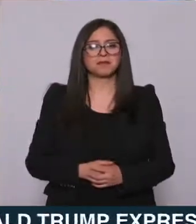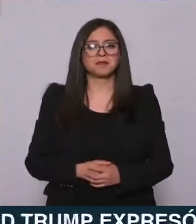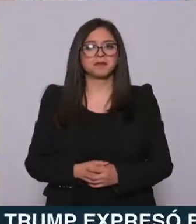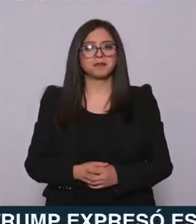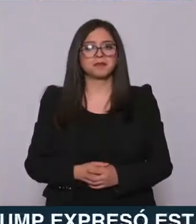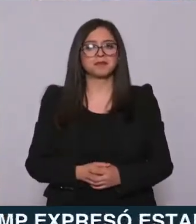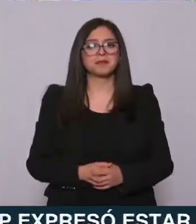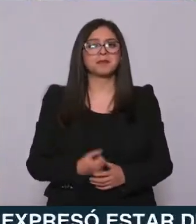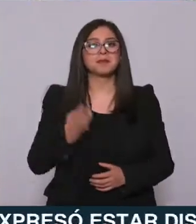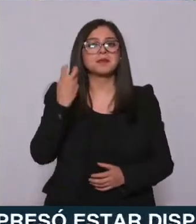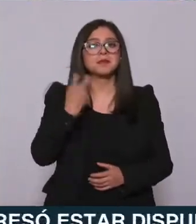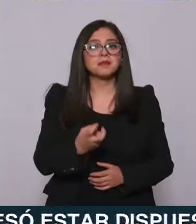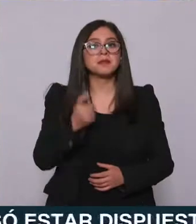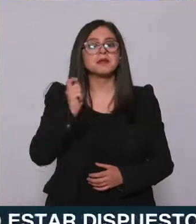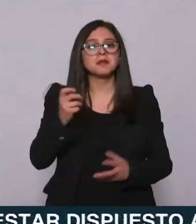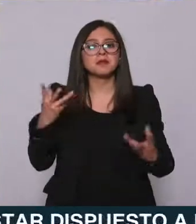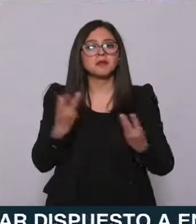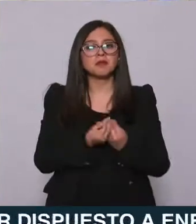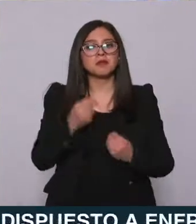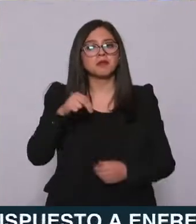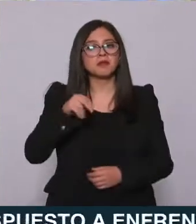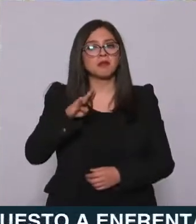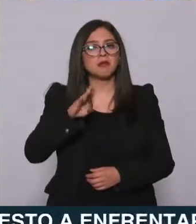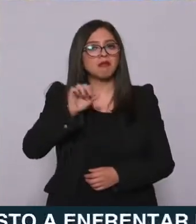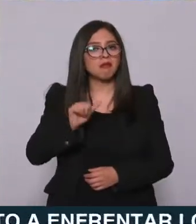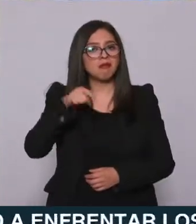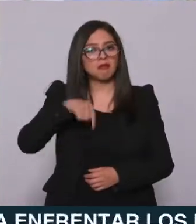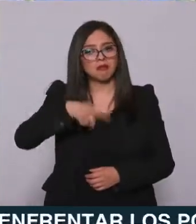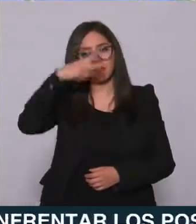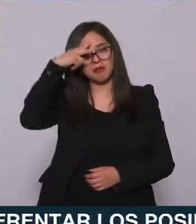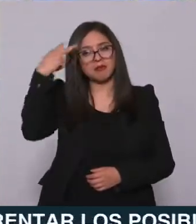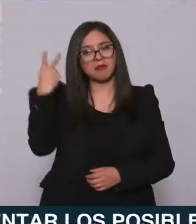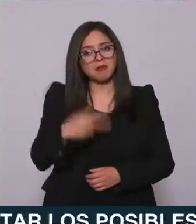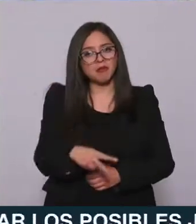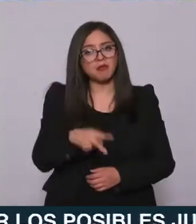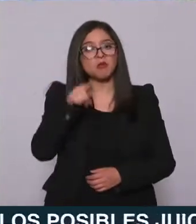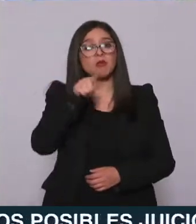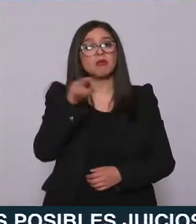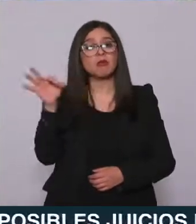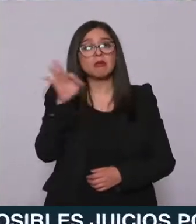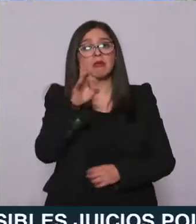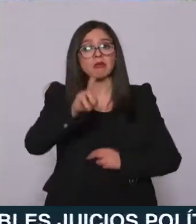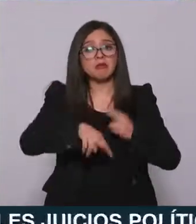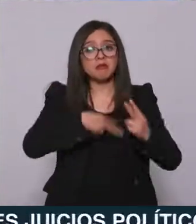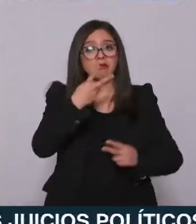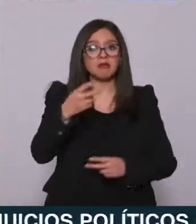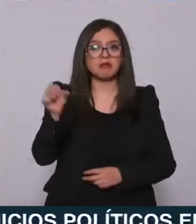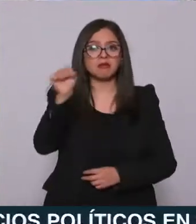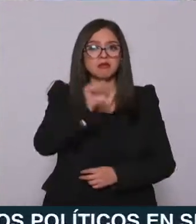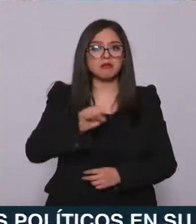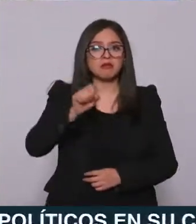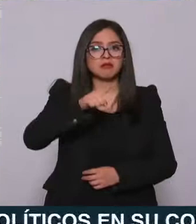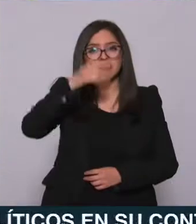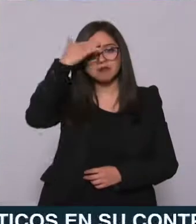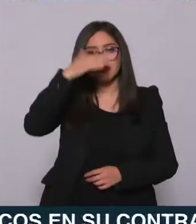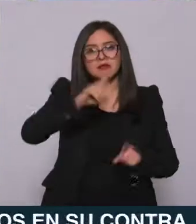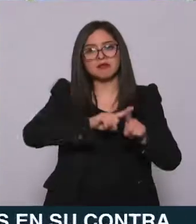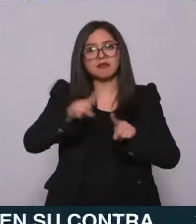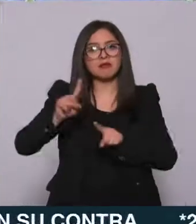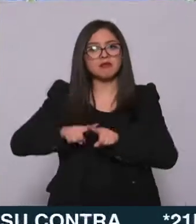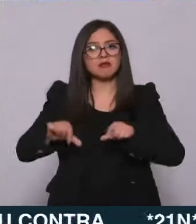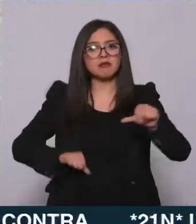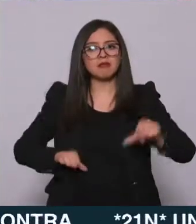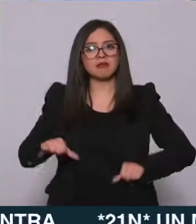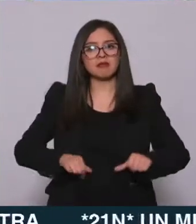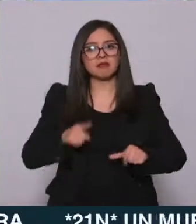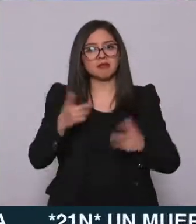Así es como se vive un encuentro de la NBA aquí en México. Pero si ustedes van a asistir el sábado, pues ya saben todas las actividades que